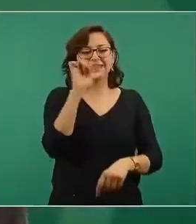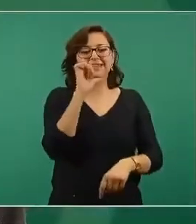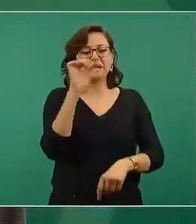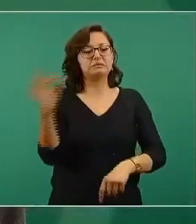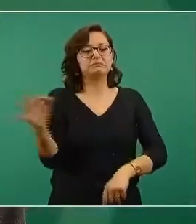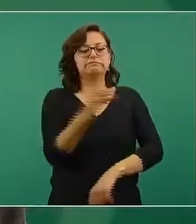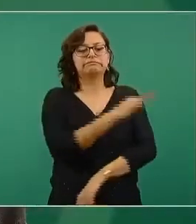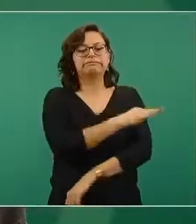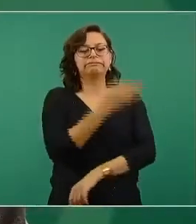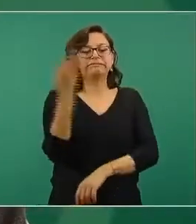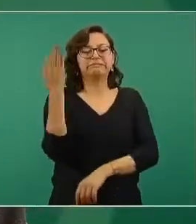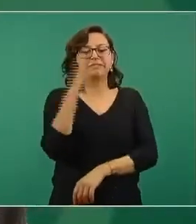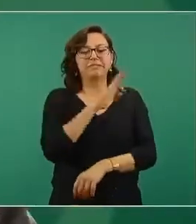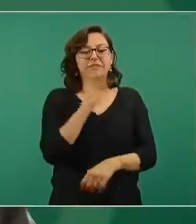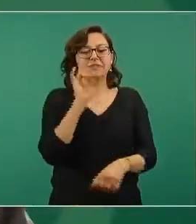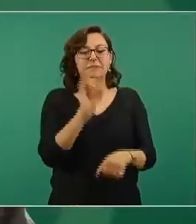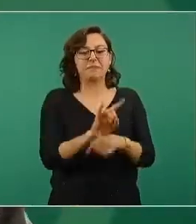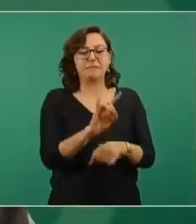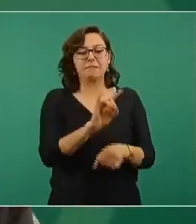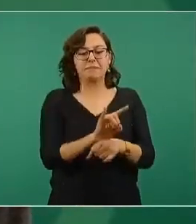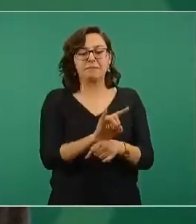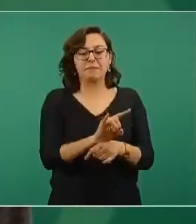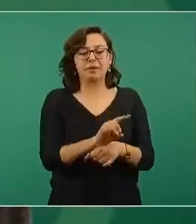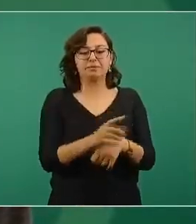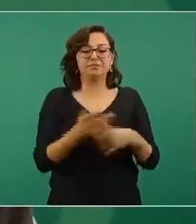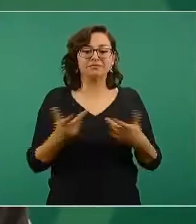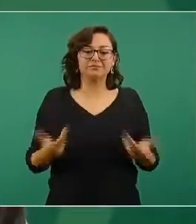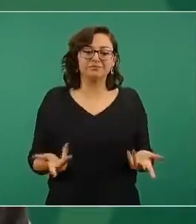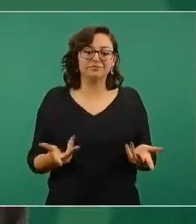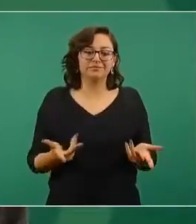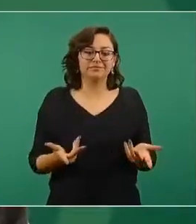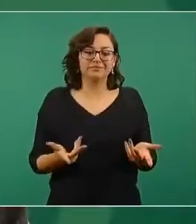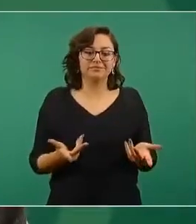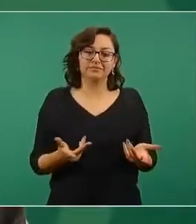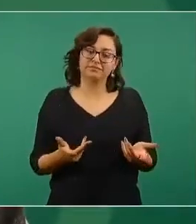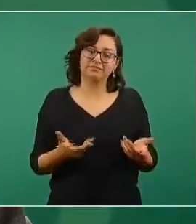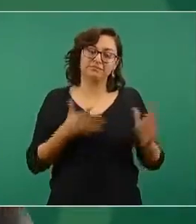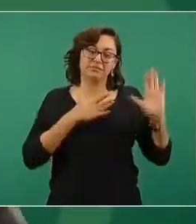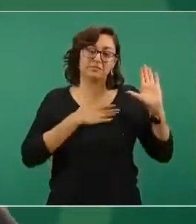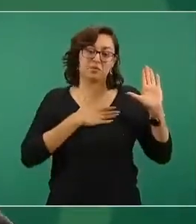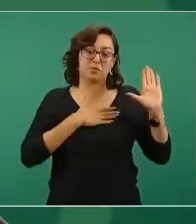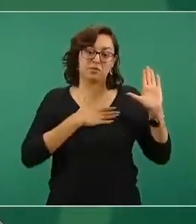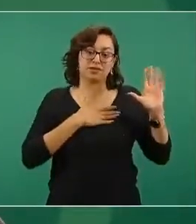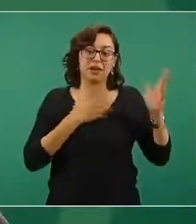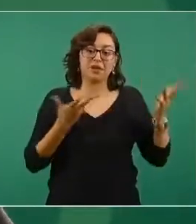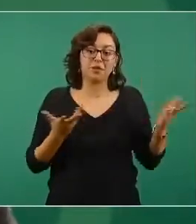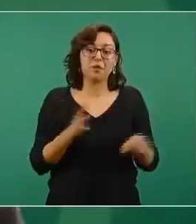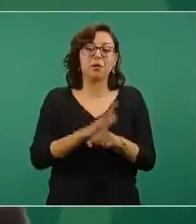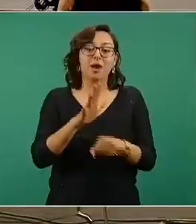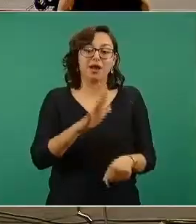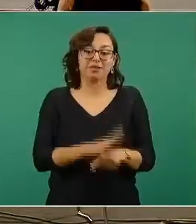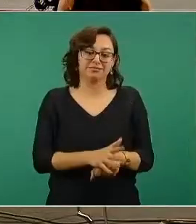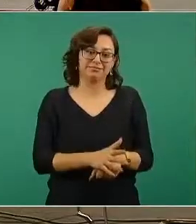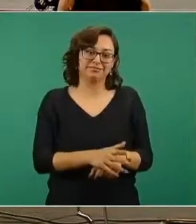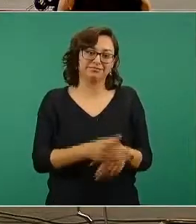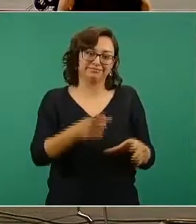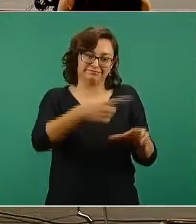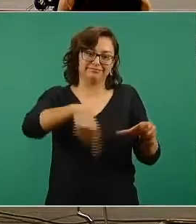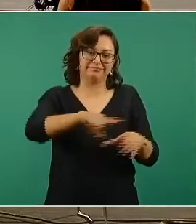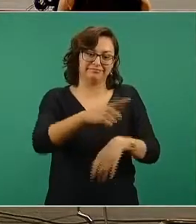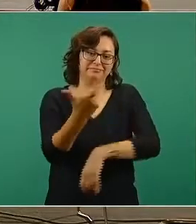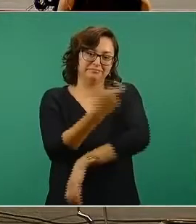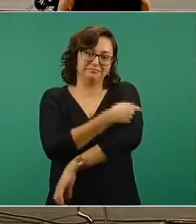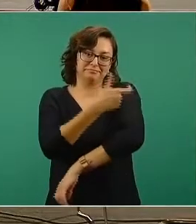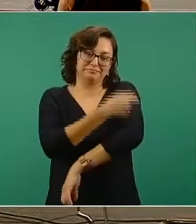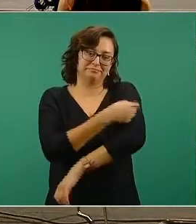abre el estudio, el compromiso en casi todos los ensayos, y espero que este sea el caso, es que se vacunen la gente con placebo.